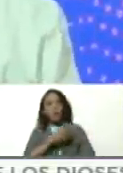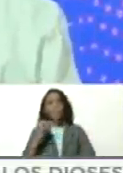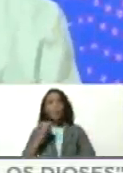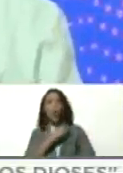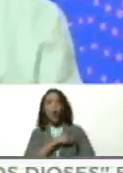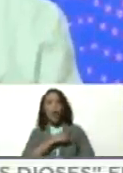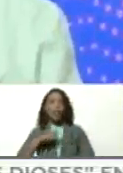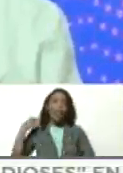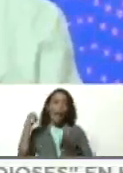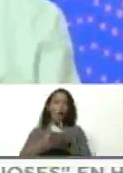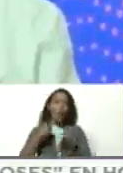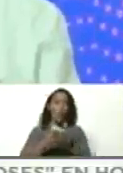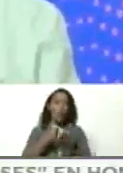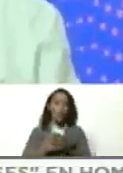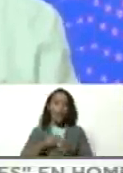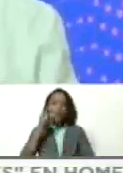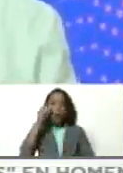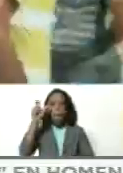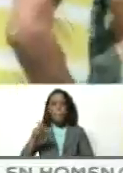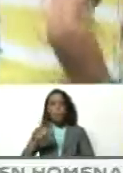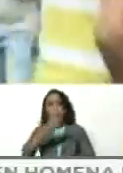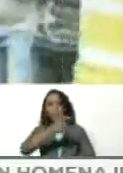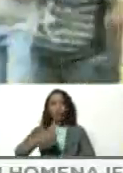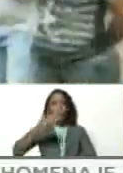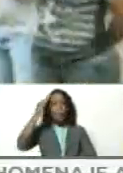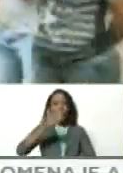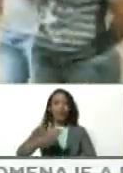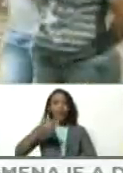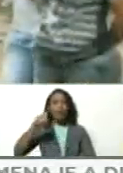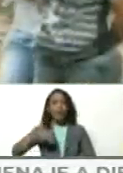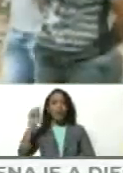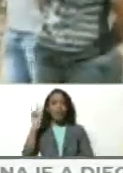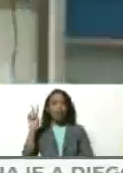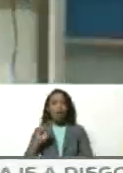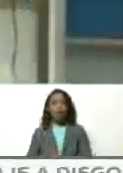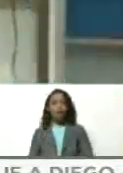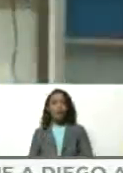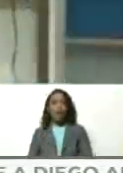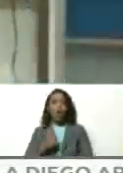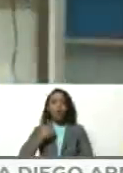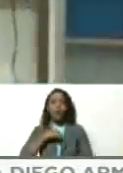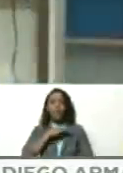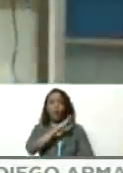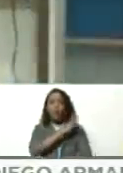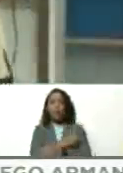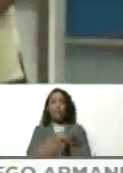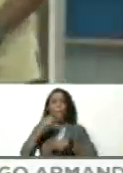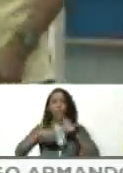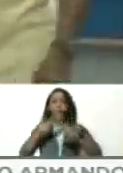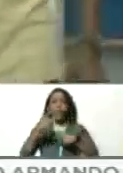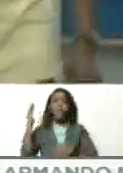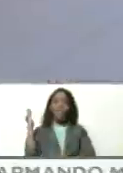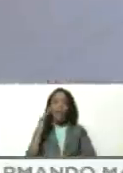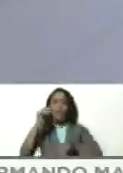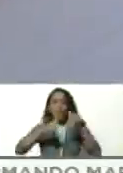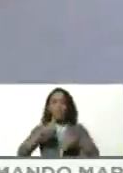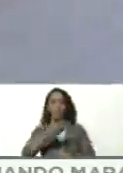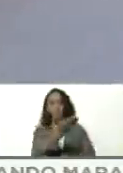de la lucha de los combatientes civiles y militares de Venezuela. Nuestra fuerza política viene del voto de